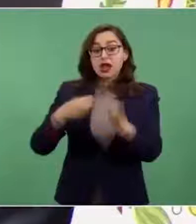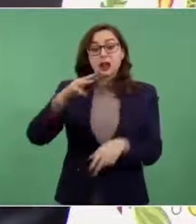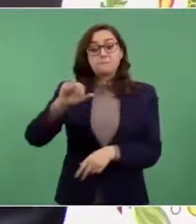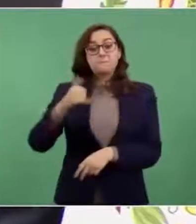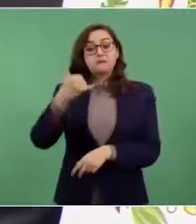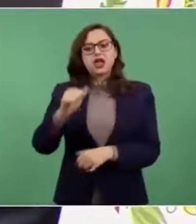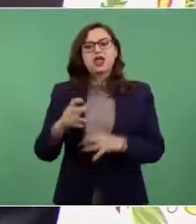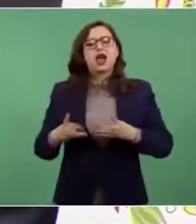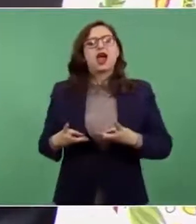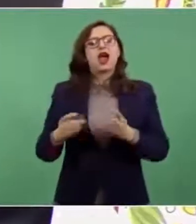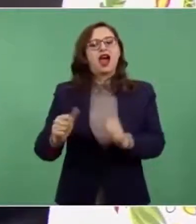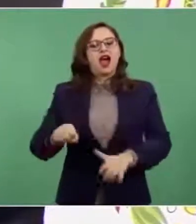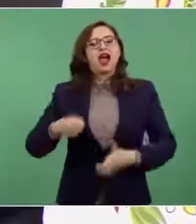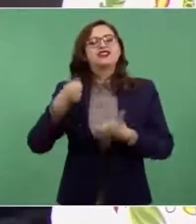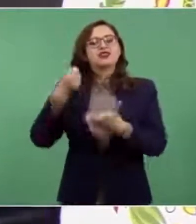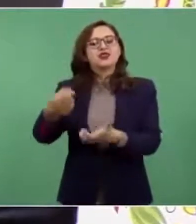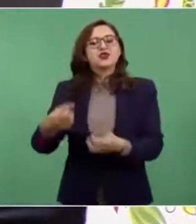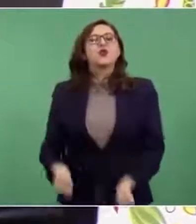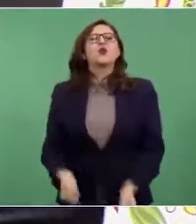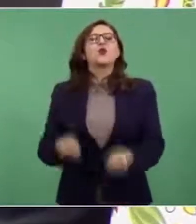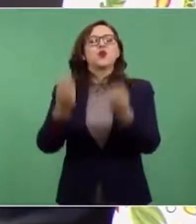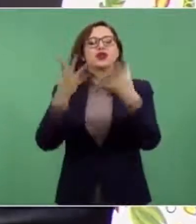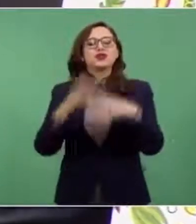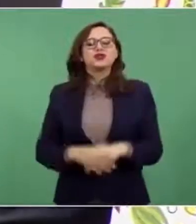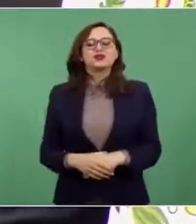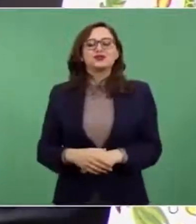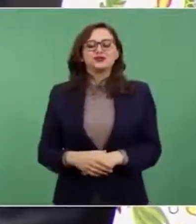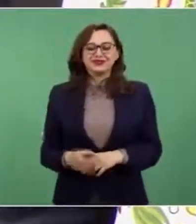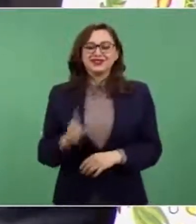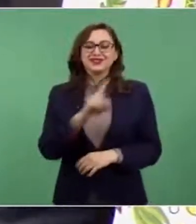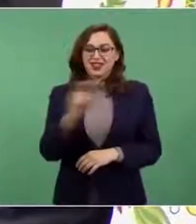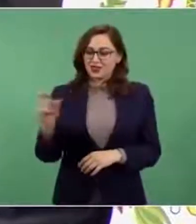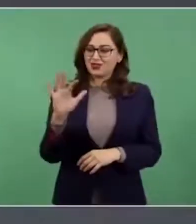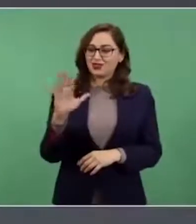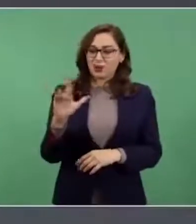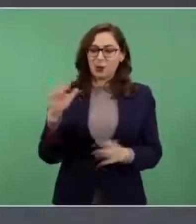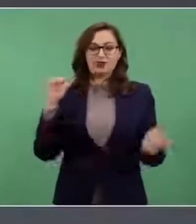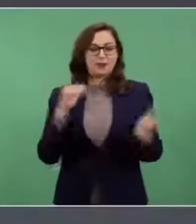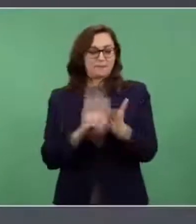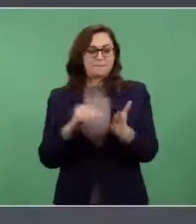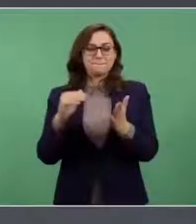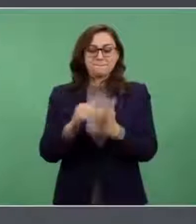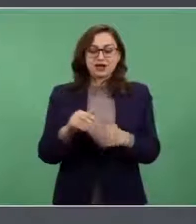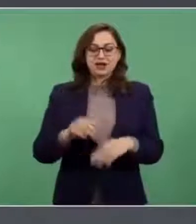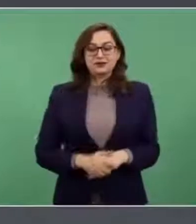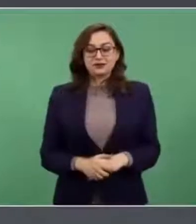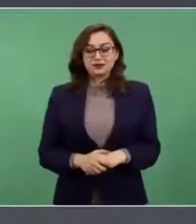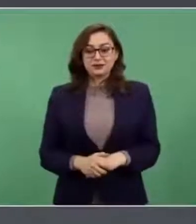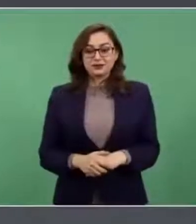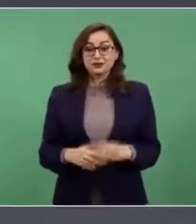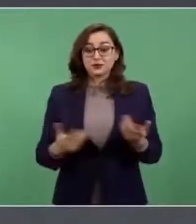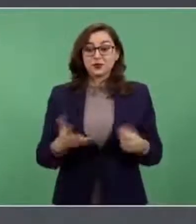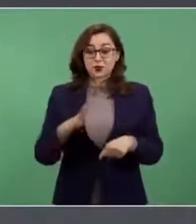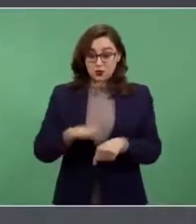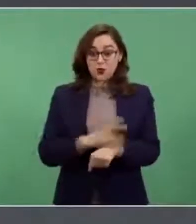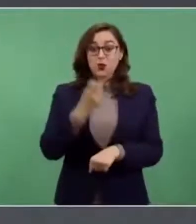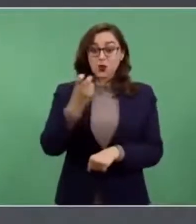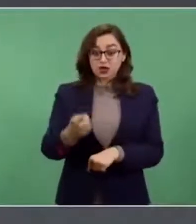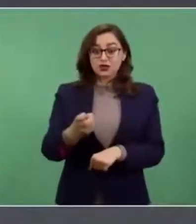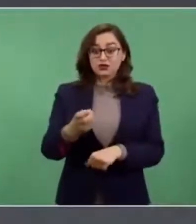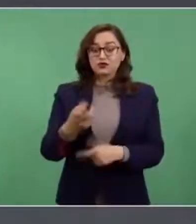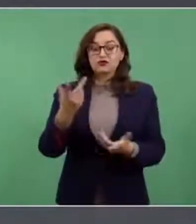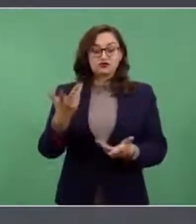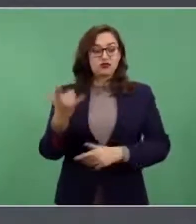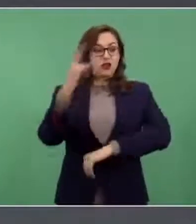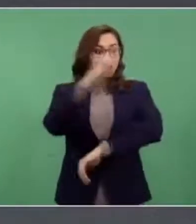inversión de 150,000 millones, y por haber tomado esta decisión de construir el aeropuerto